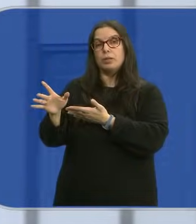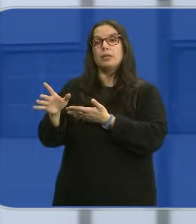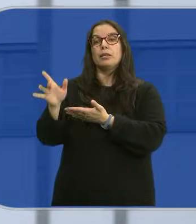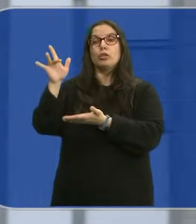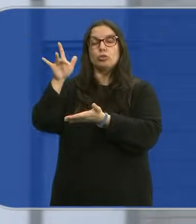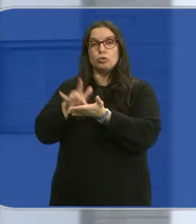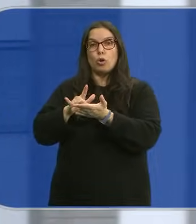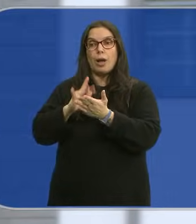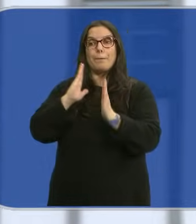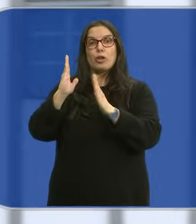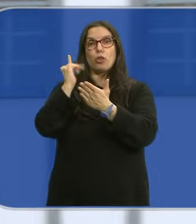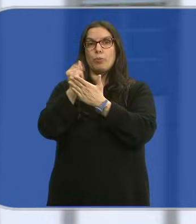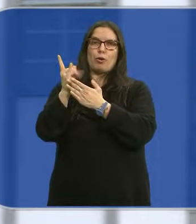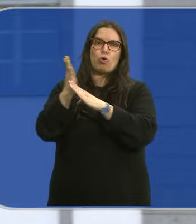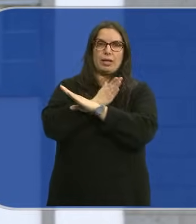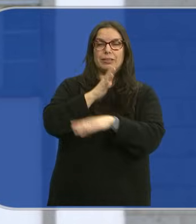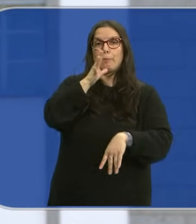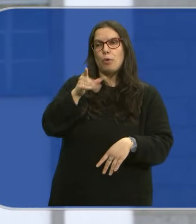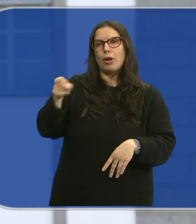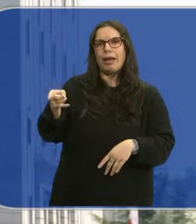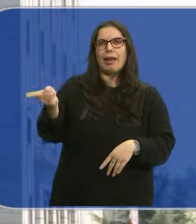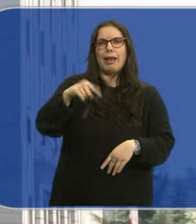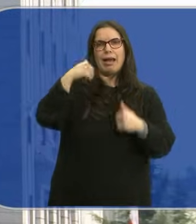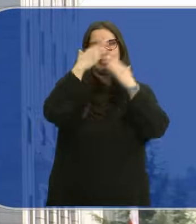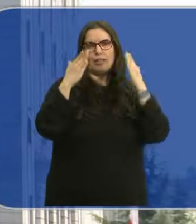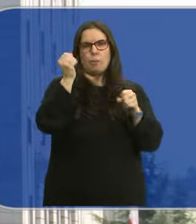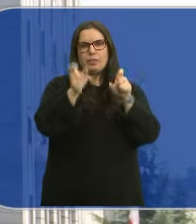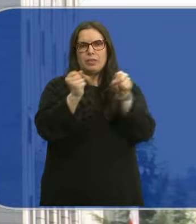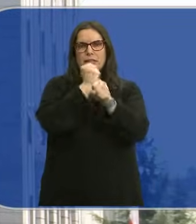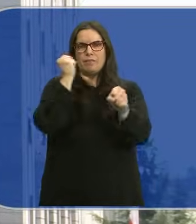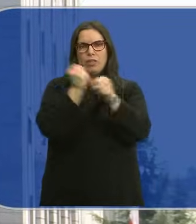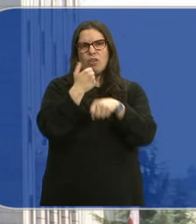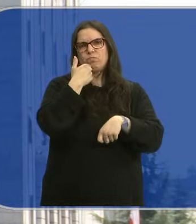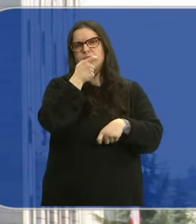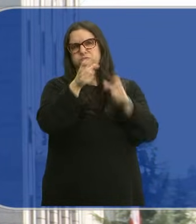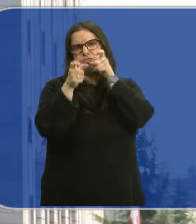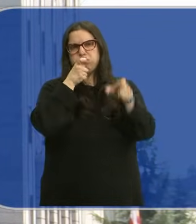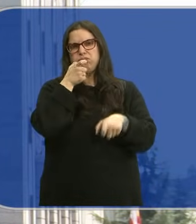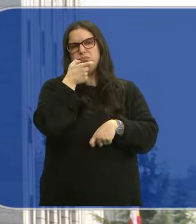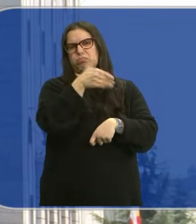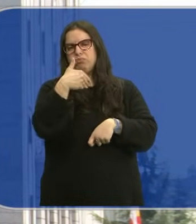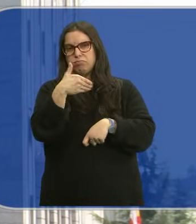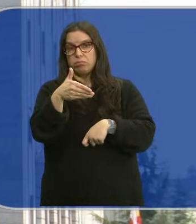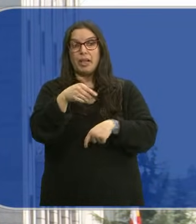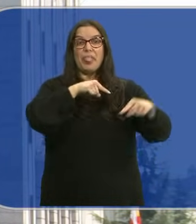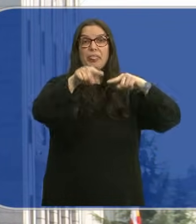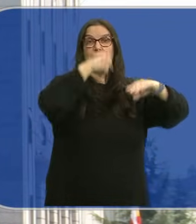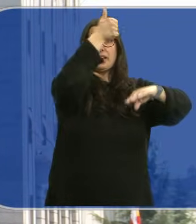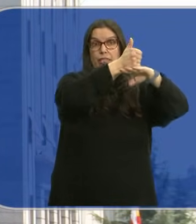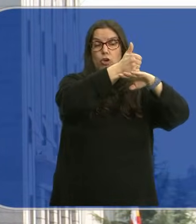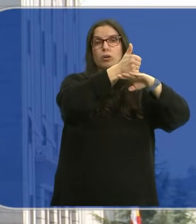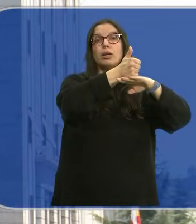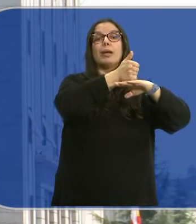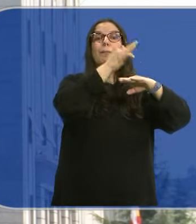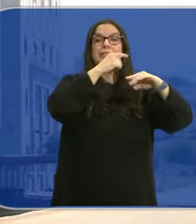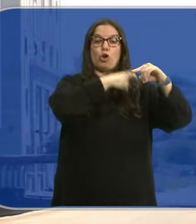que finalizara el periodo de pruebas, por el trato que dispensaba a los trabajadores, a los que vejaba y menospreciaba. Denuncias que llegaron a la dirección individual y a través